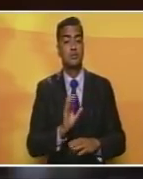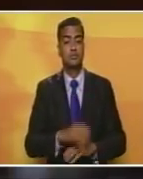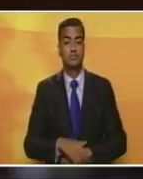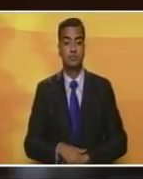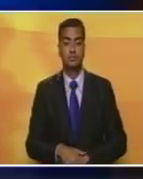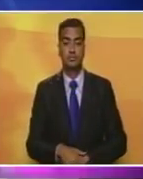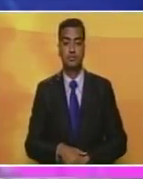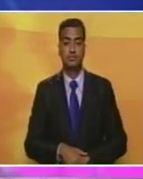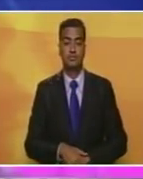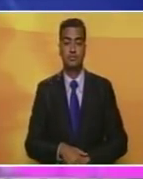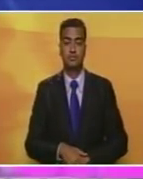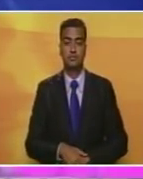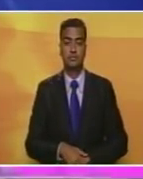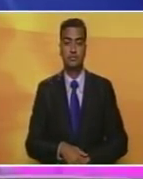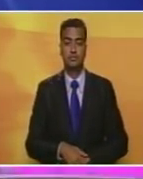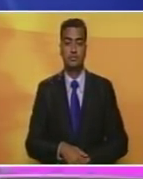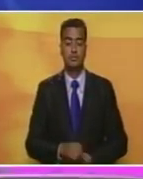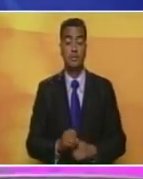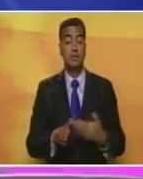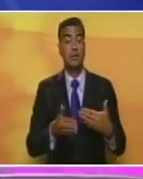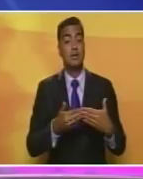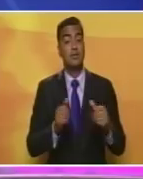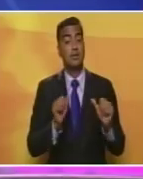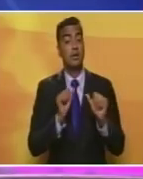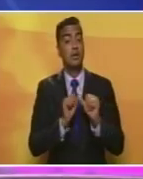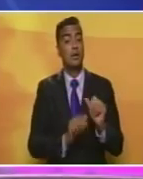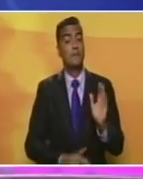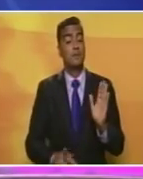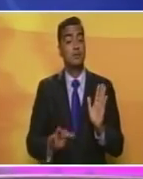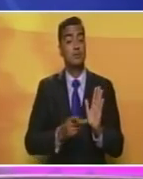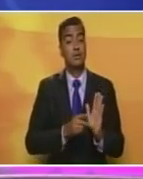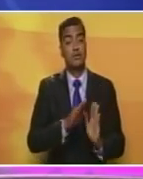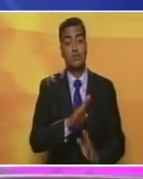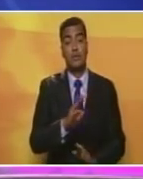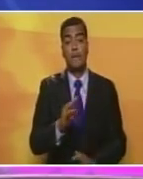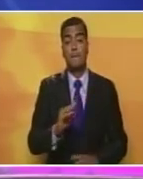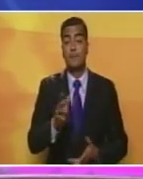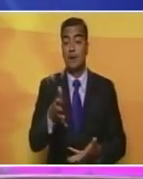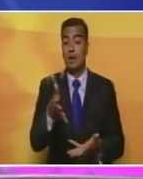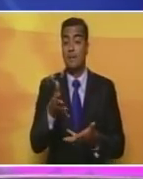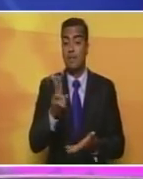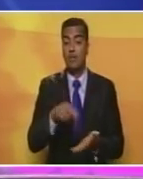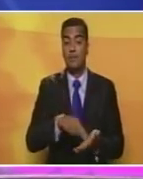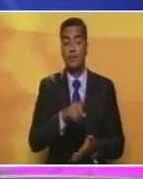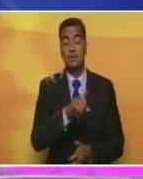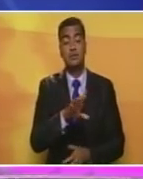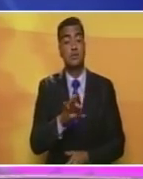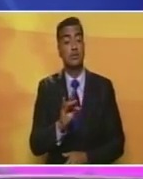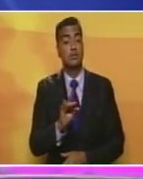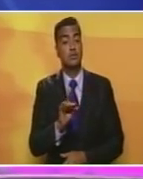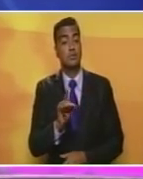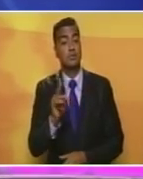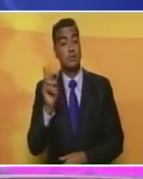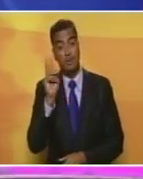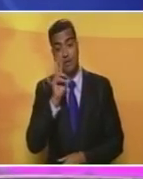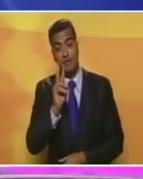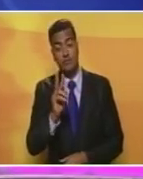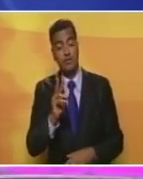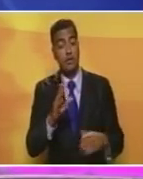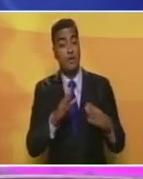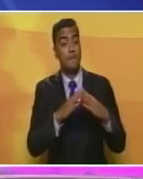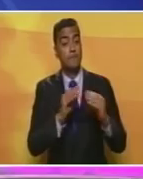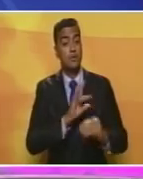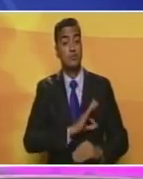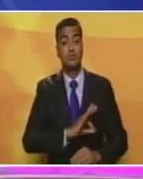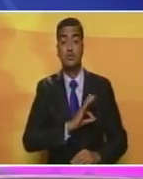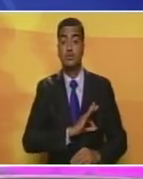Heller. Fred Rogers condujo un programa educativo para niños donde también cantaba. Cada episodio comenzaba con la llegada del personaje a su casa,